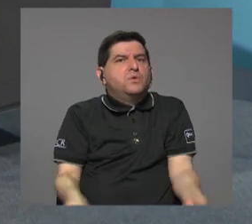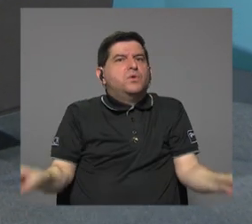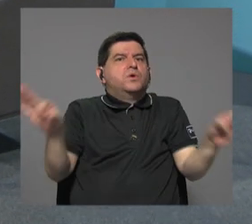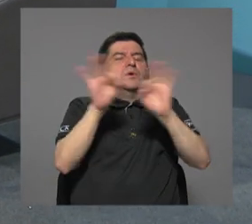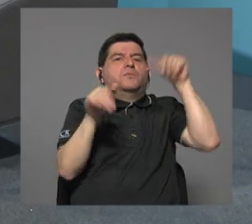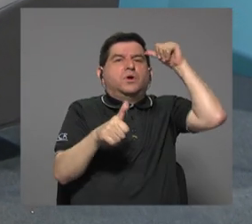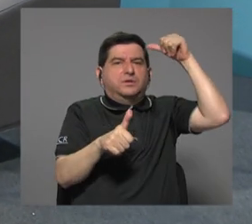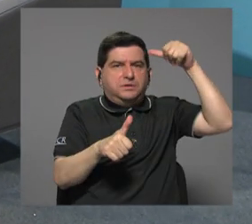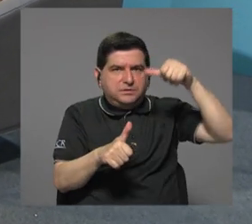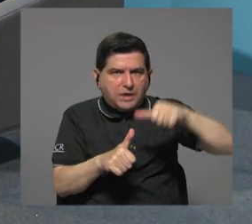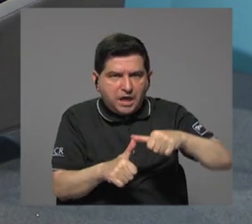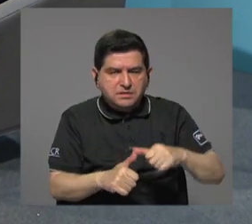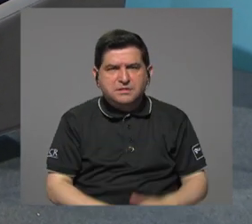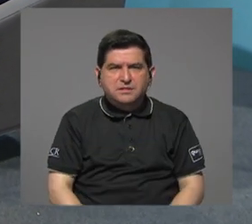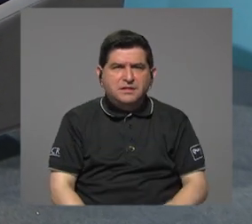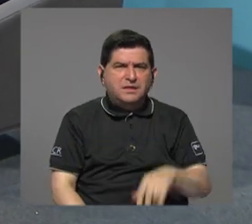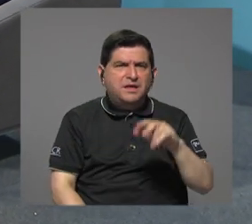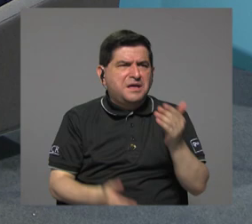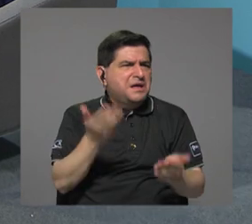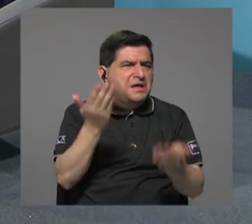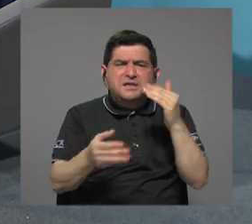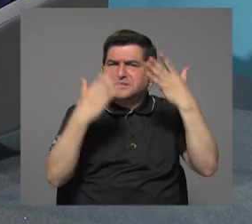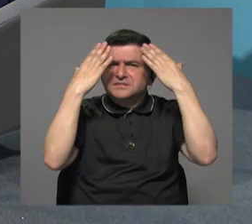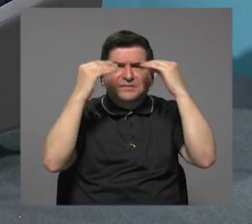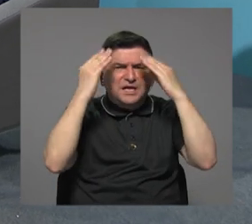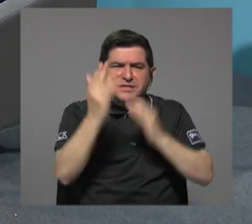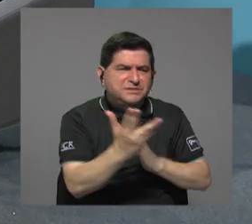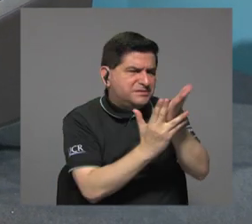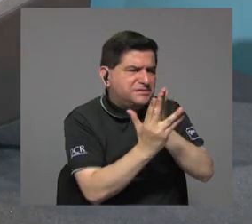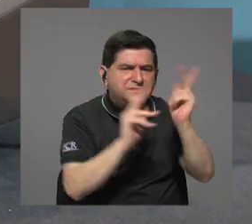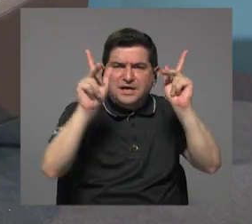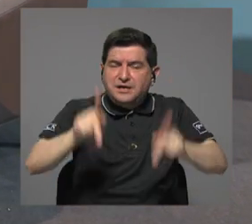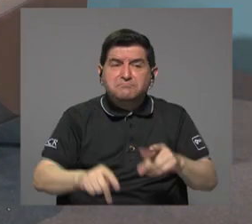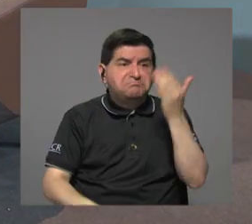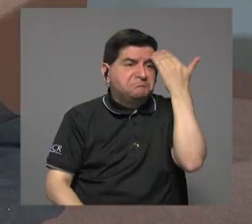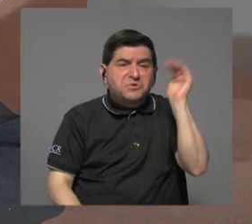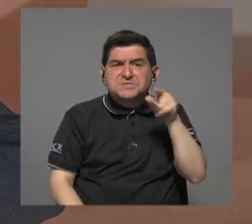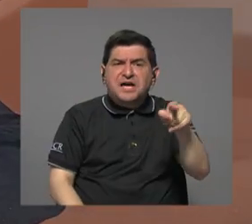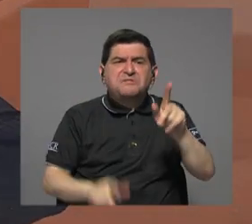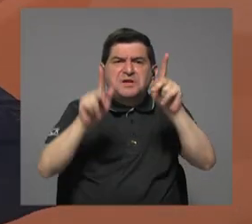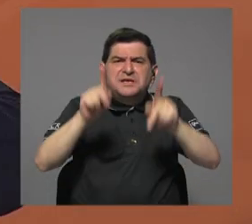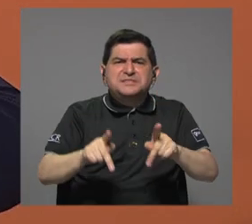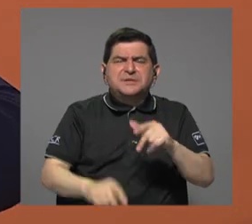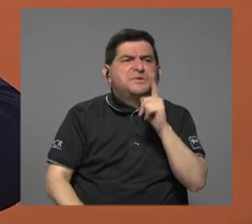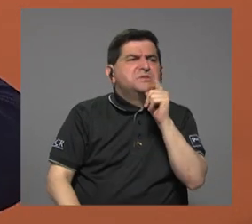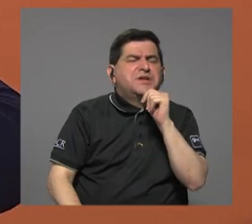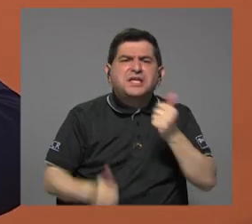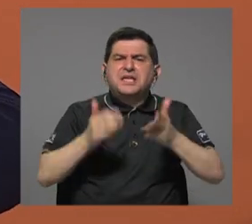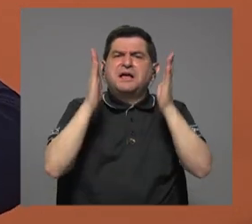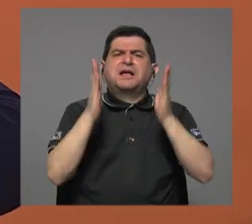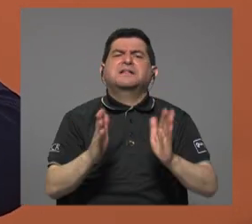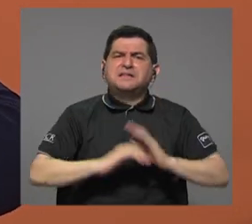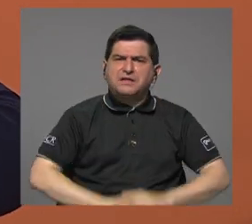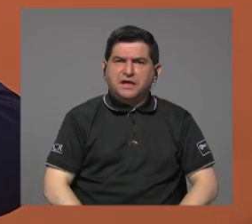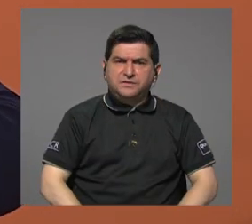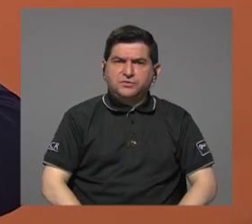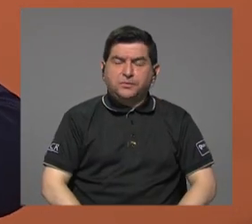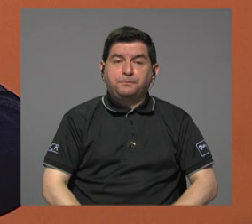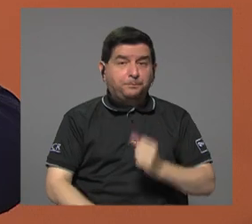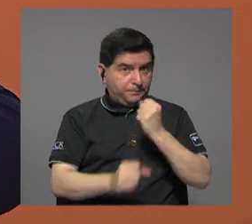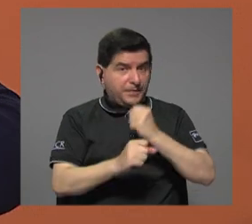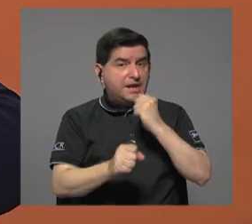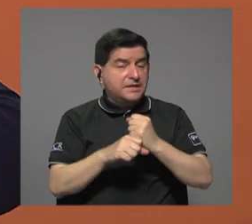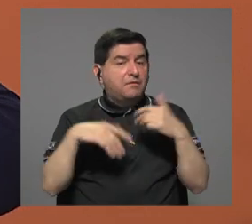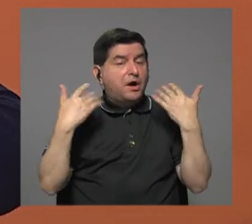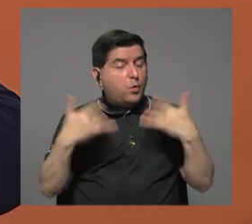recordemos que no les llegando quizás la información a todas las personas no saben quiénes son esas candidatas y candidatos entonces aquí la tarea es